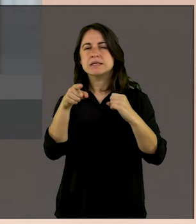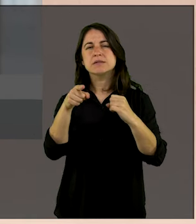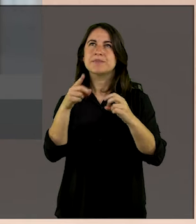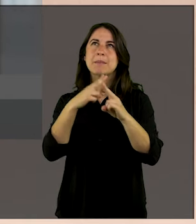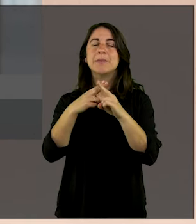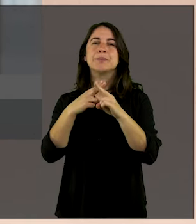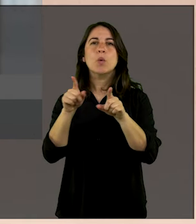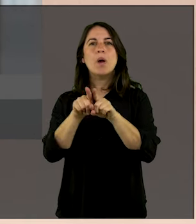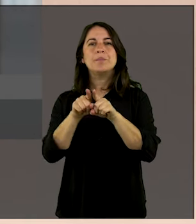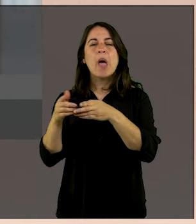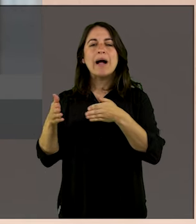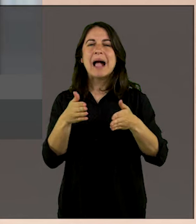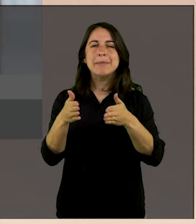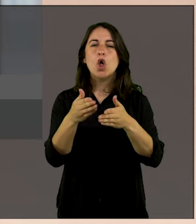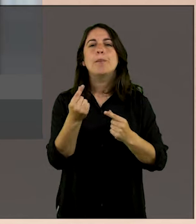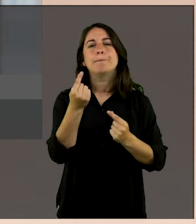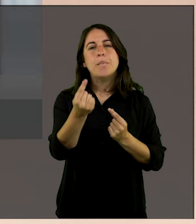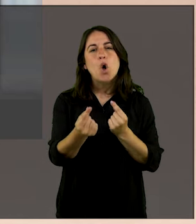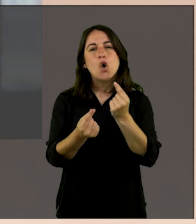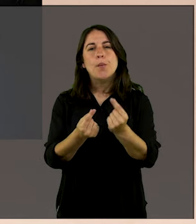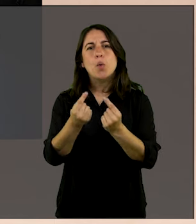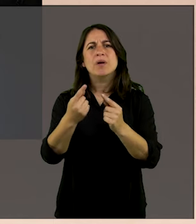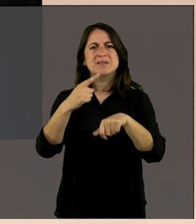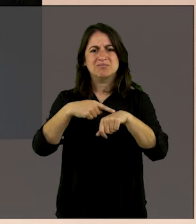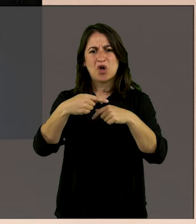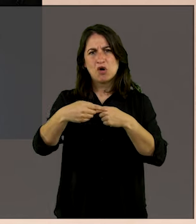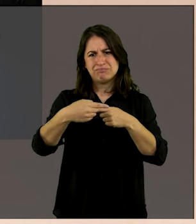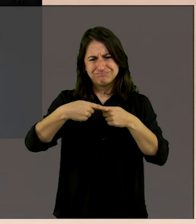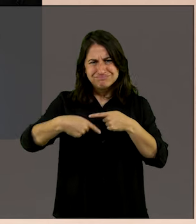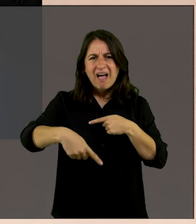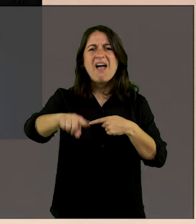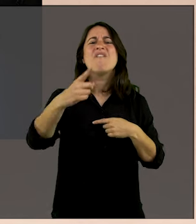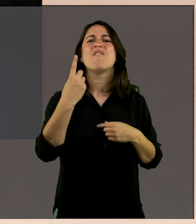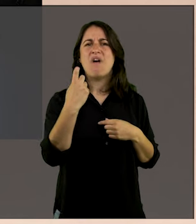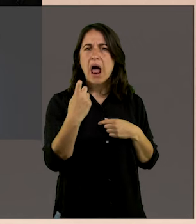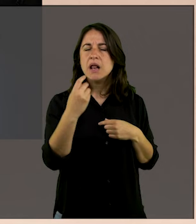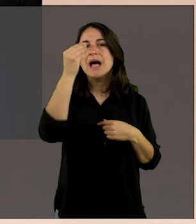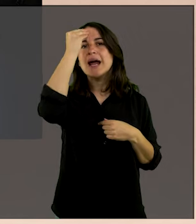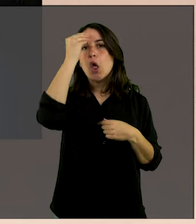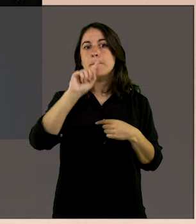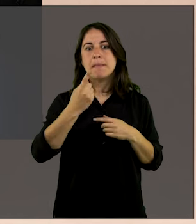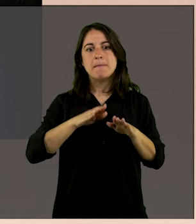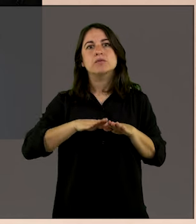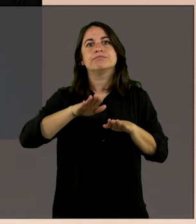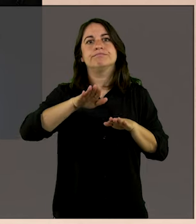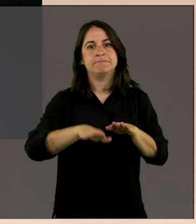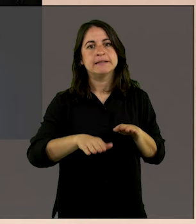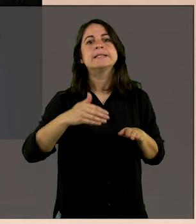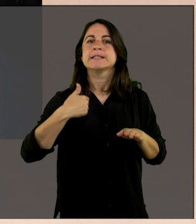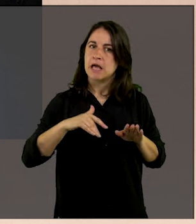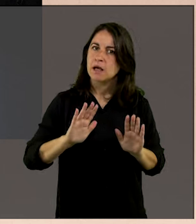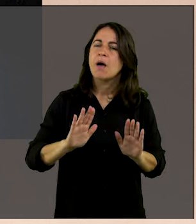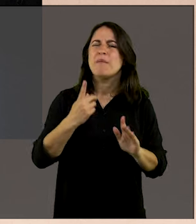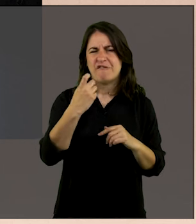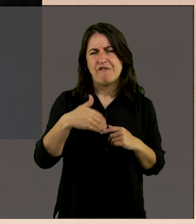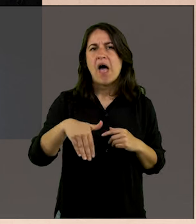camino de muy poquito a poquito y de muy largo plazo. Creo que el primer paso se está empezando a dar, aunque